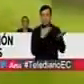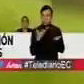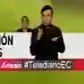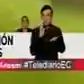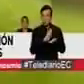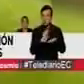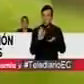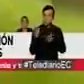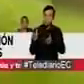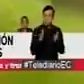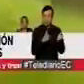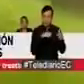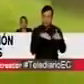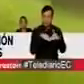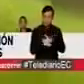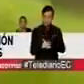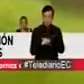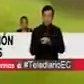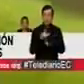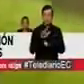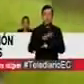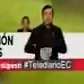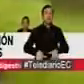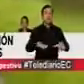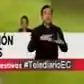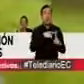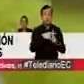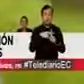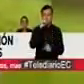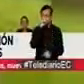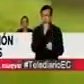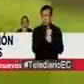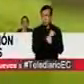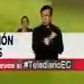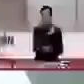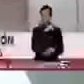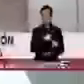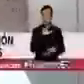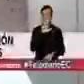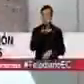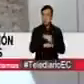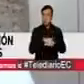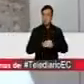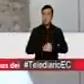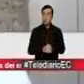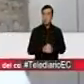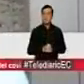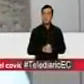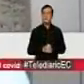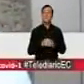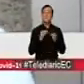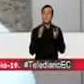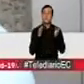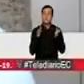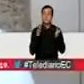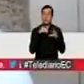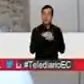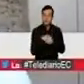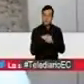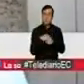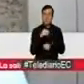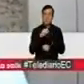darles un entierro digno. Huatet afirmó que los Campos Santos trabajarán hasta las 5 de la tarde. No dar cristiana sepultura